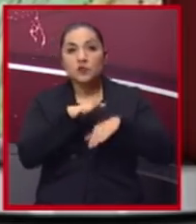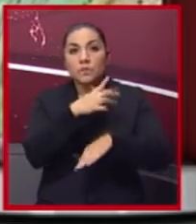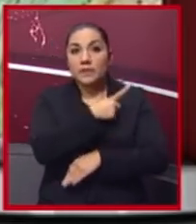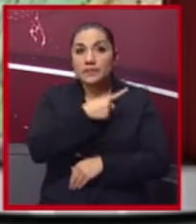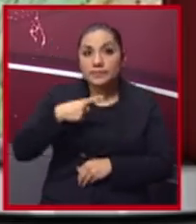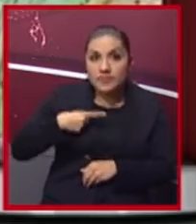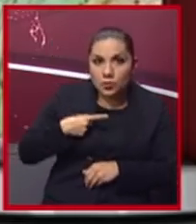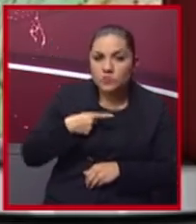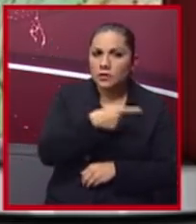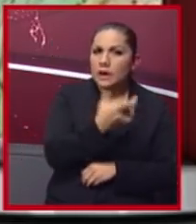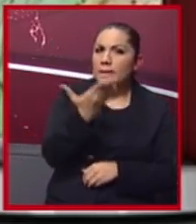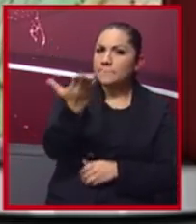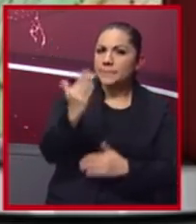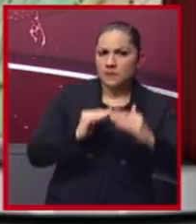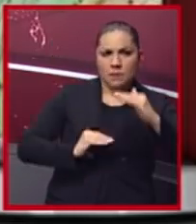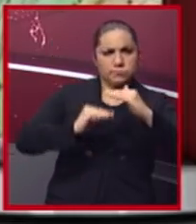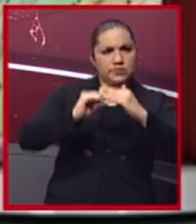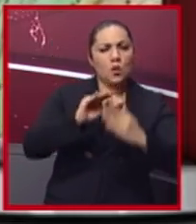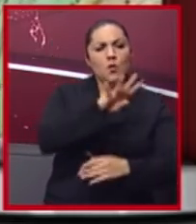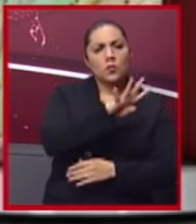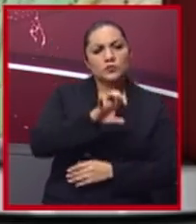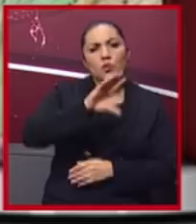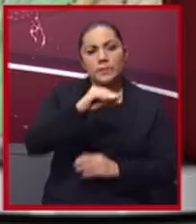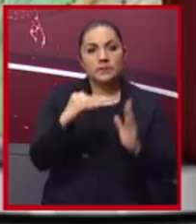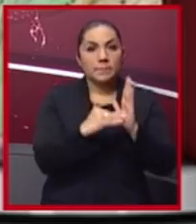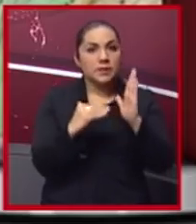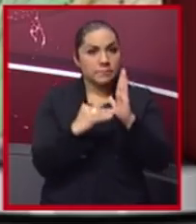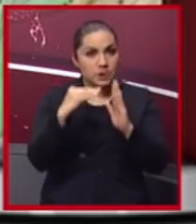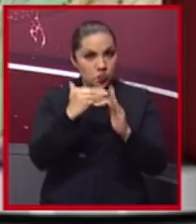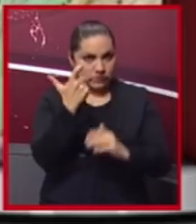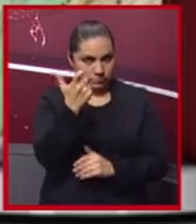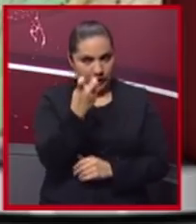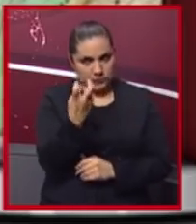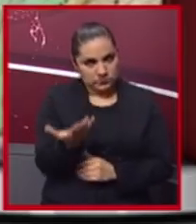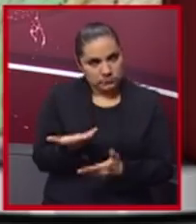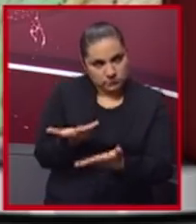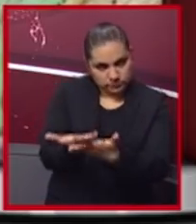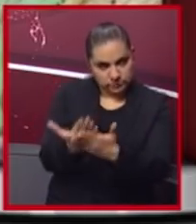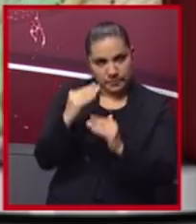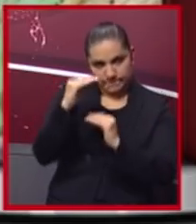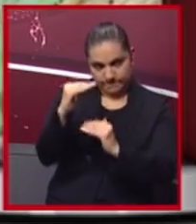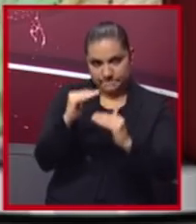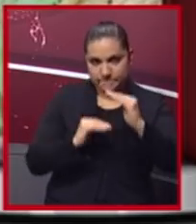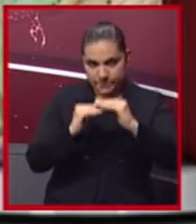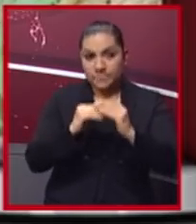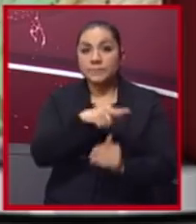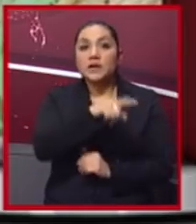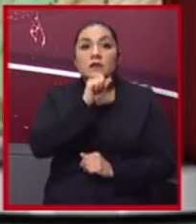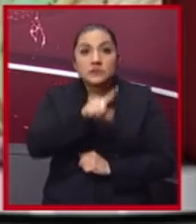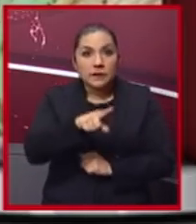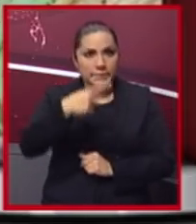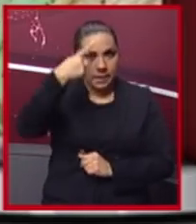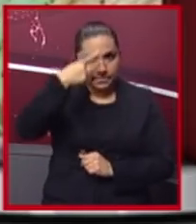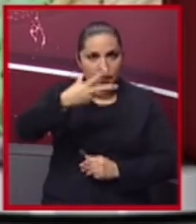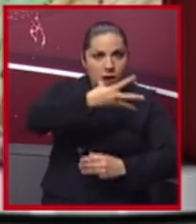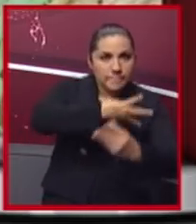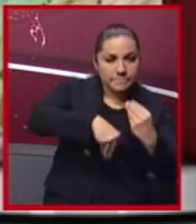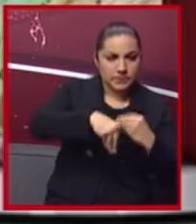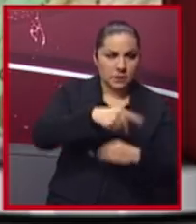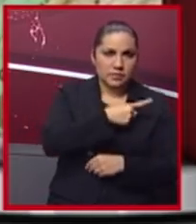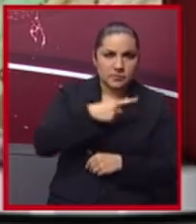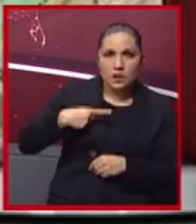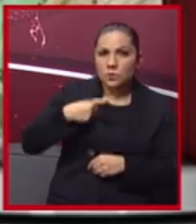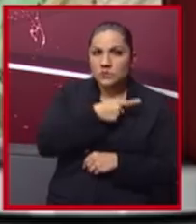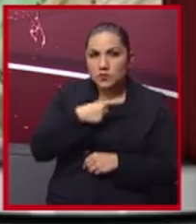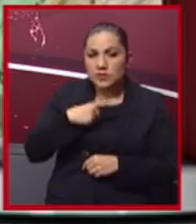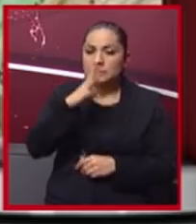pide autorizar un techo de hasta 490,000 millones de pesos y en lo referente a la adquisición de deuda externa de hasta 5.400